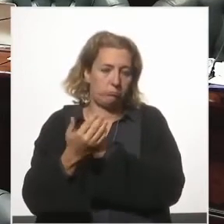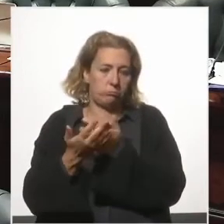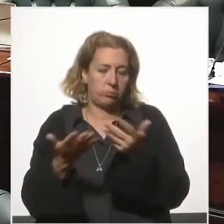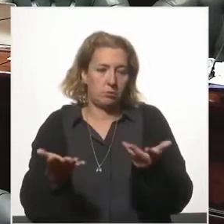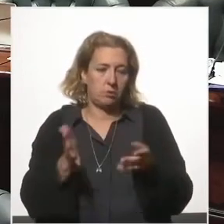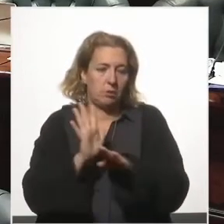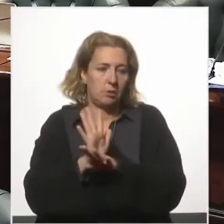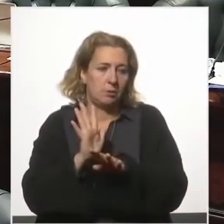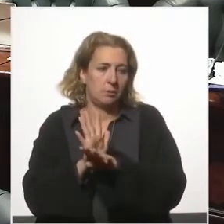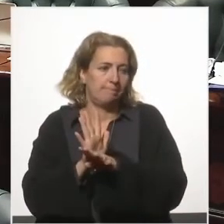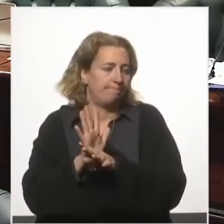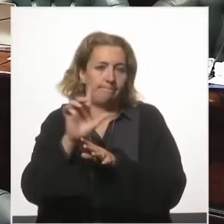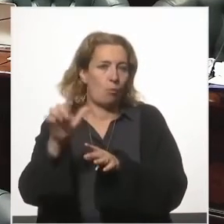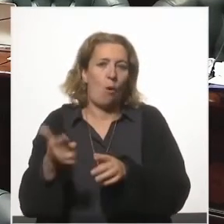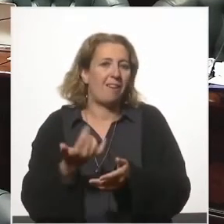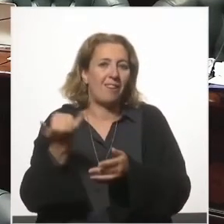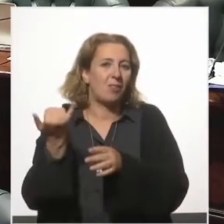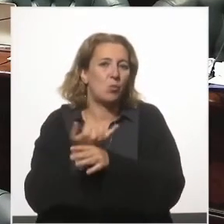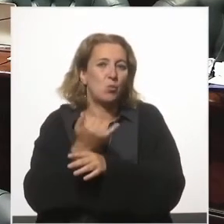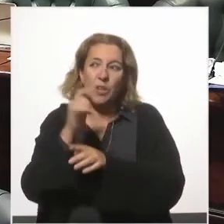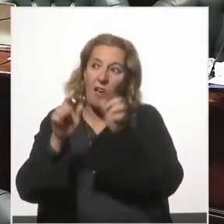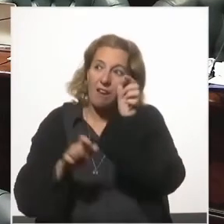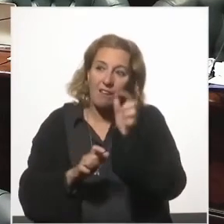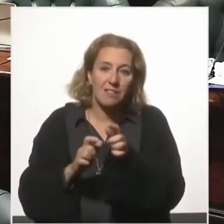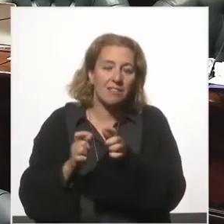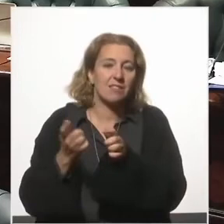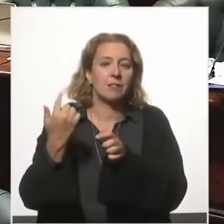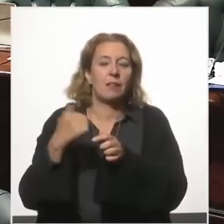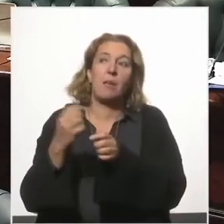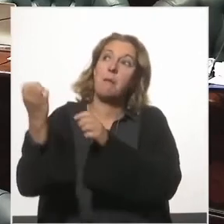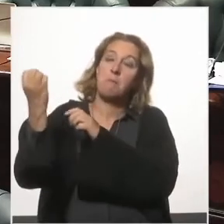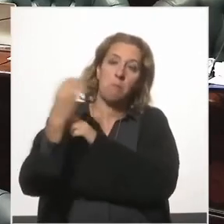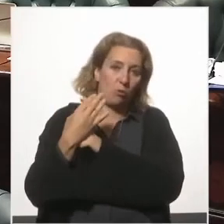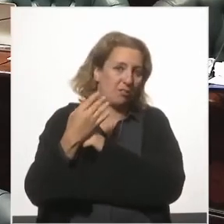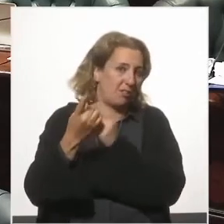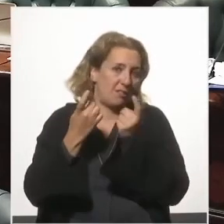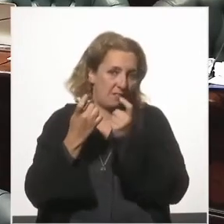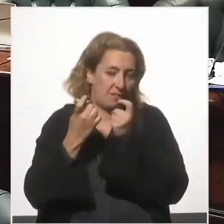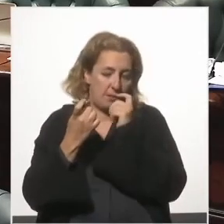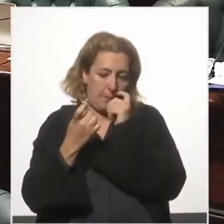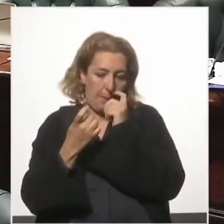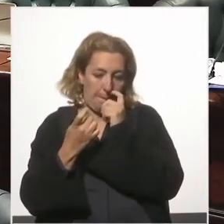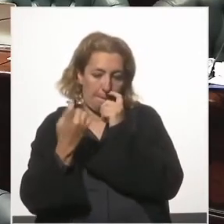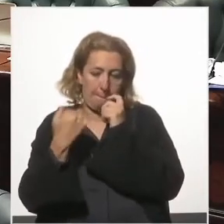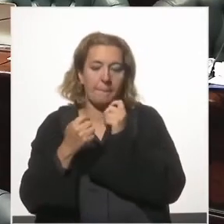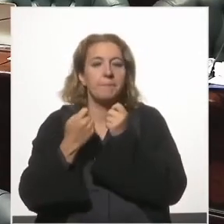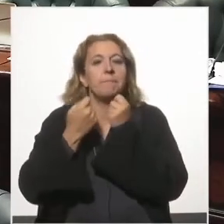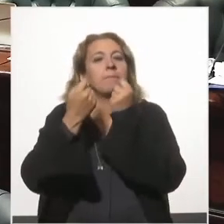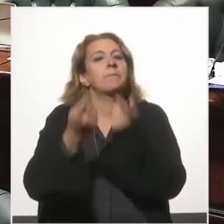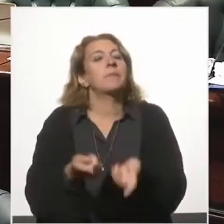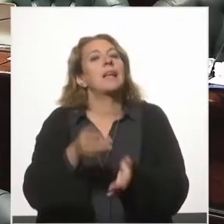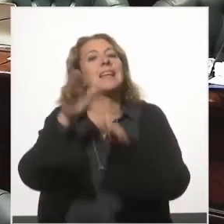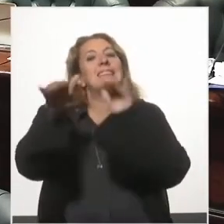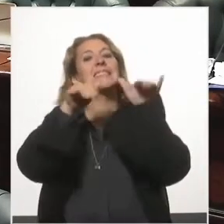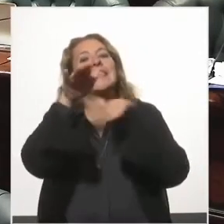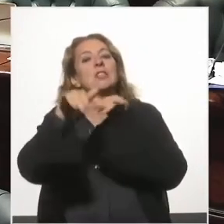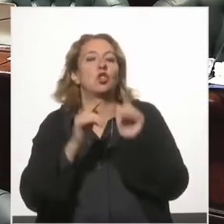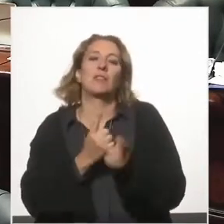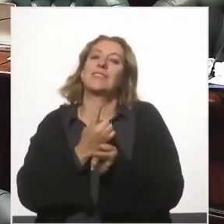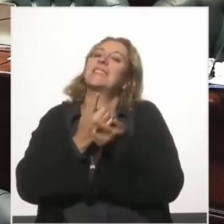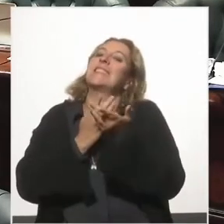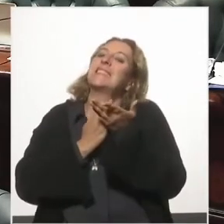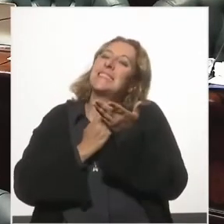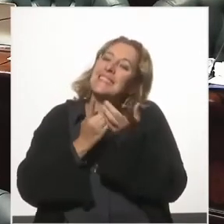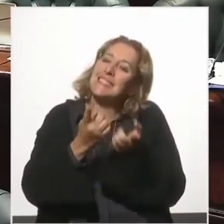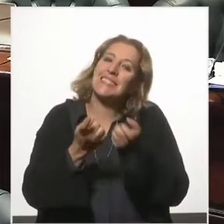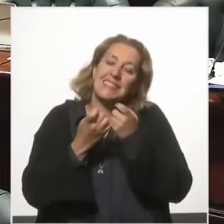Prácticamente no quedan industriales que a su vez no importen, porque para ofrecer en las licitaciones es imprescindible contar una